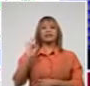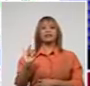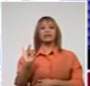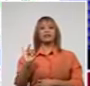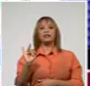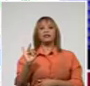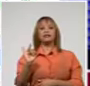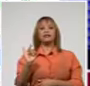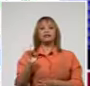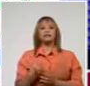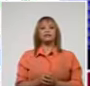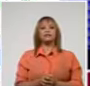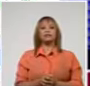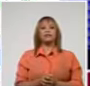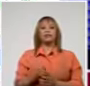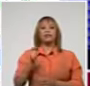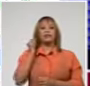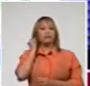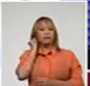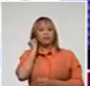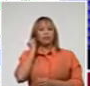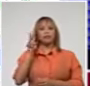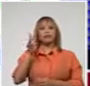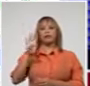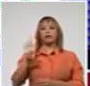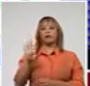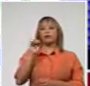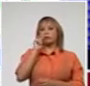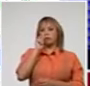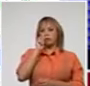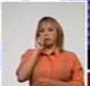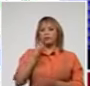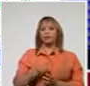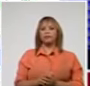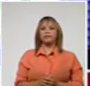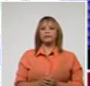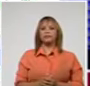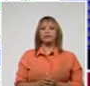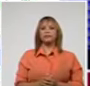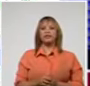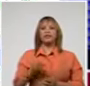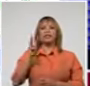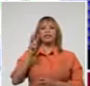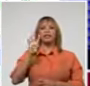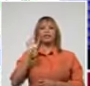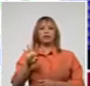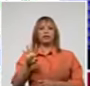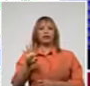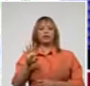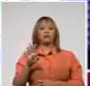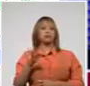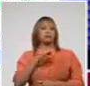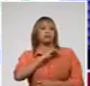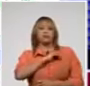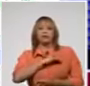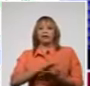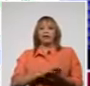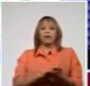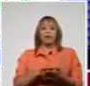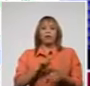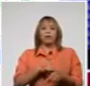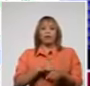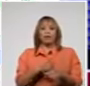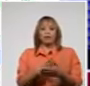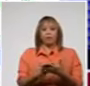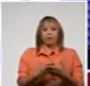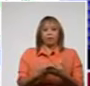del sexo femenino y 24 del sexo masculino. 34 estaban asintomáticos, y esto es un número que